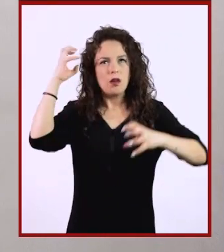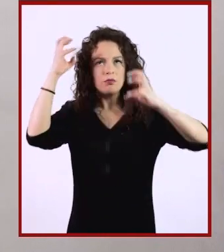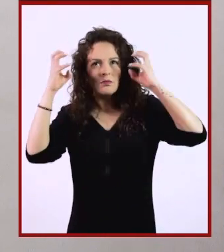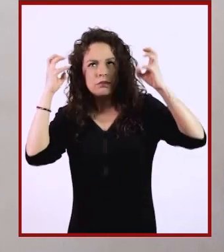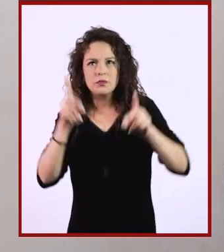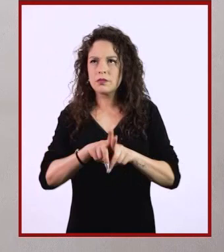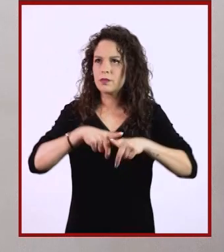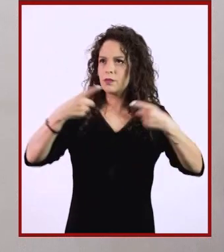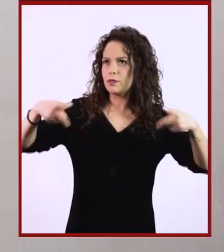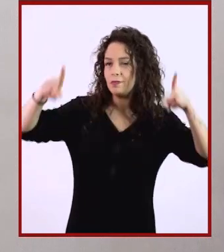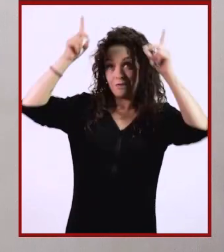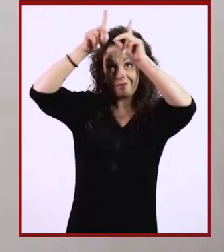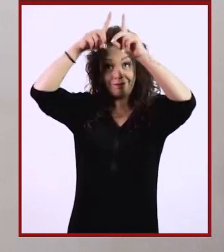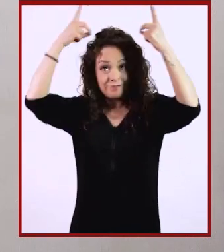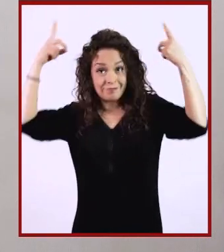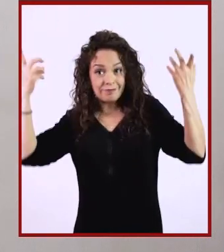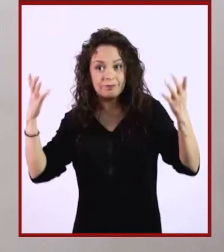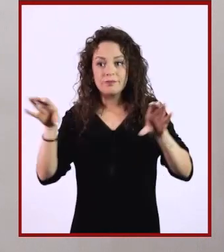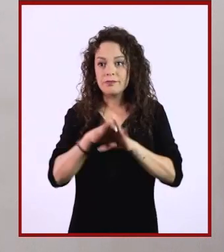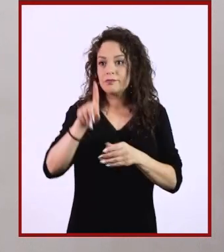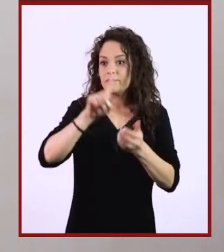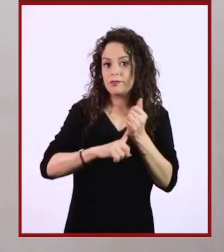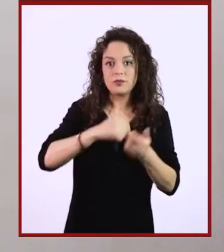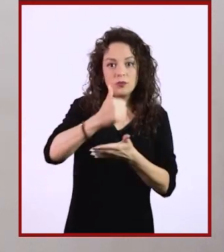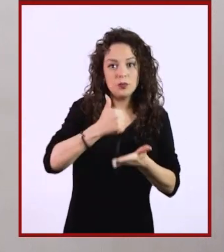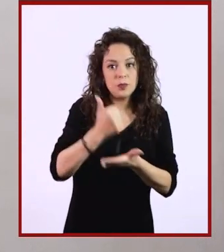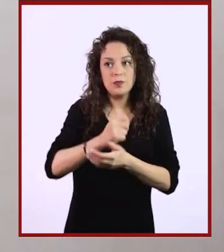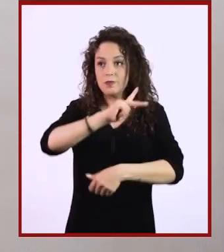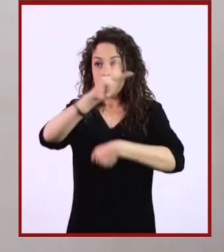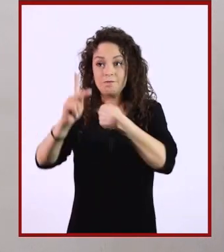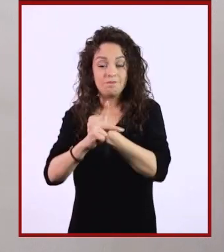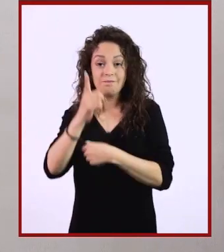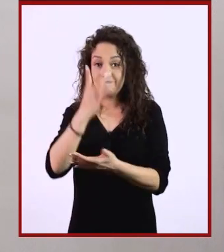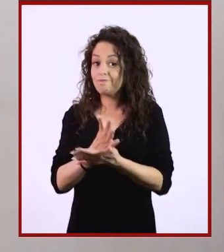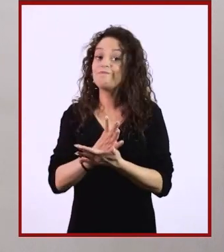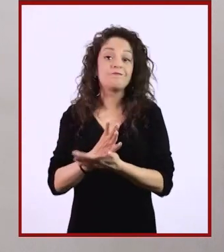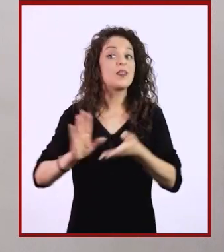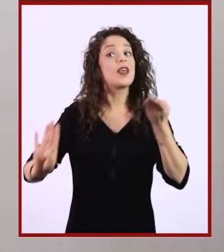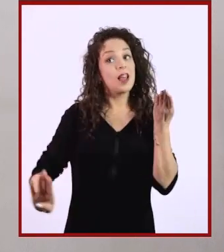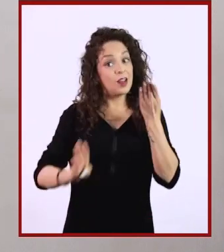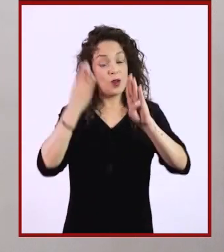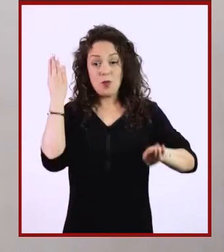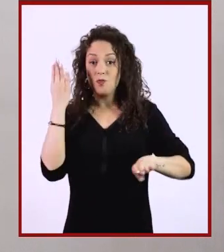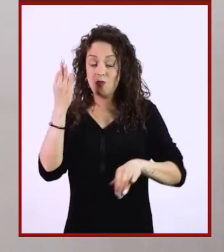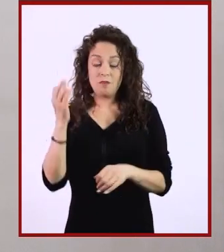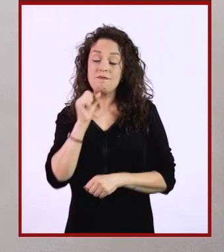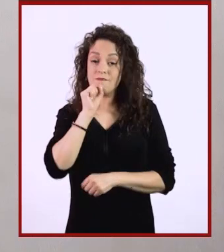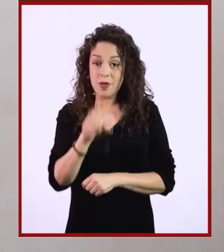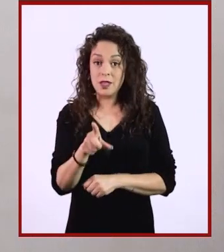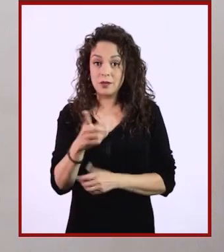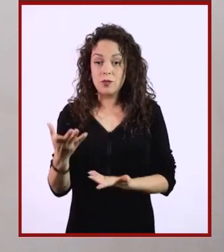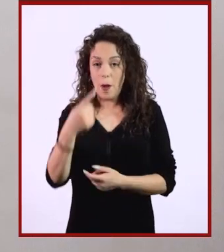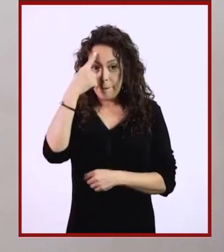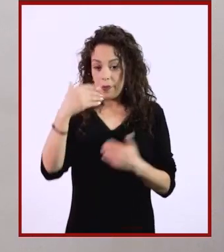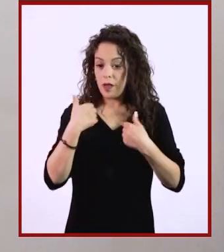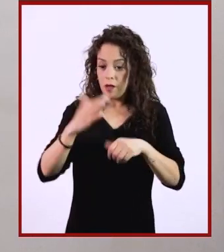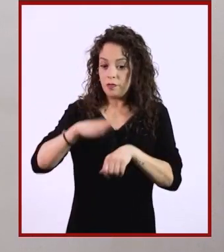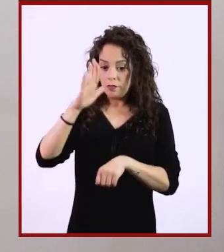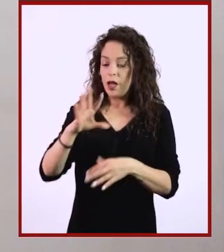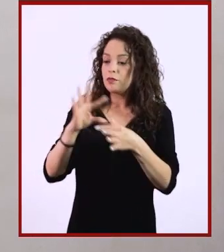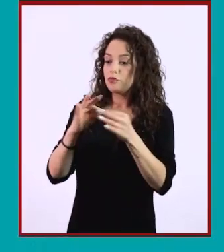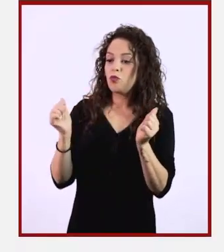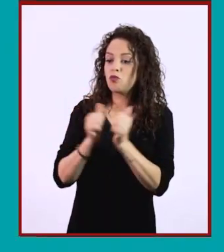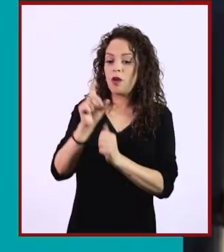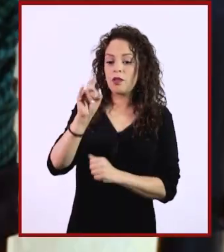en nuestra localidad, ciudad o país, sino en todo el mundo. Y para entenderlo, vamos a platicar con la experta Daniela